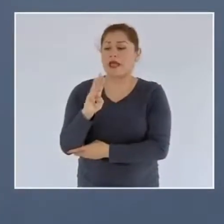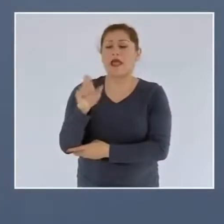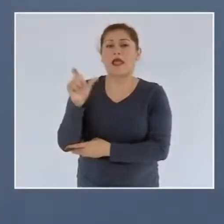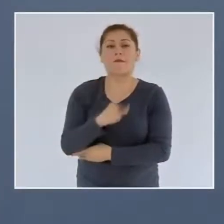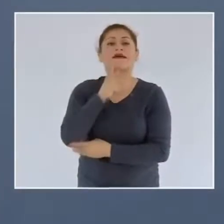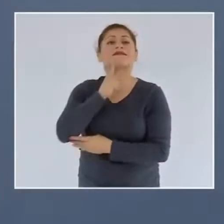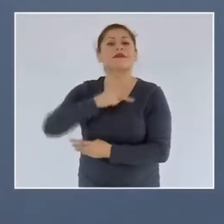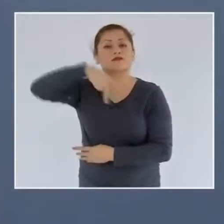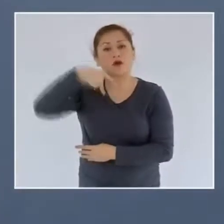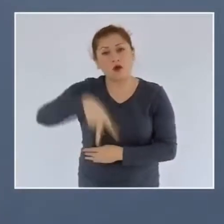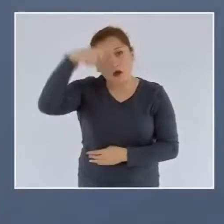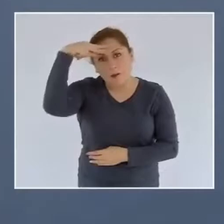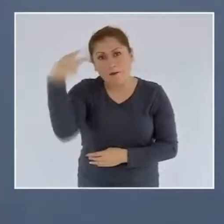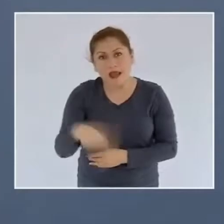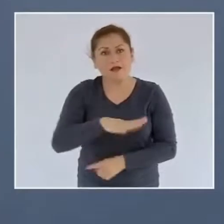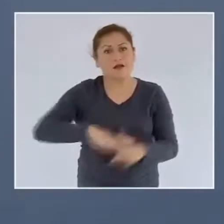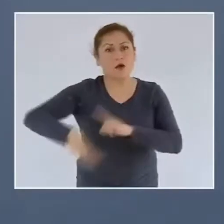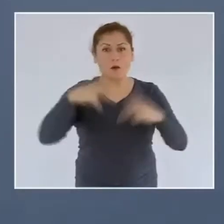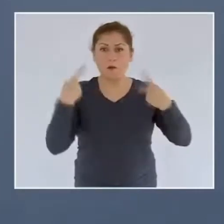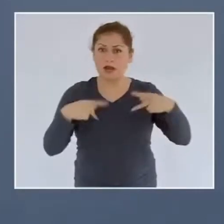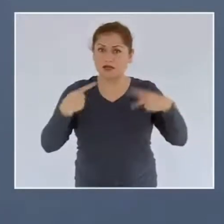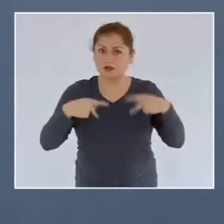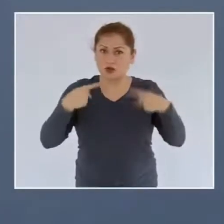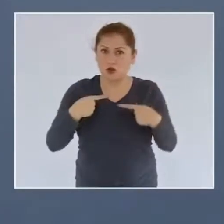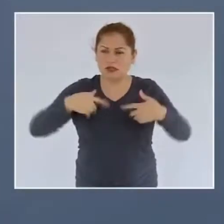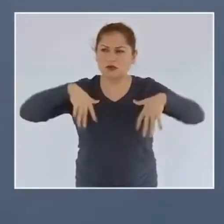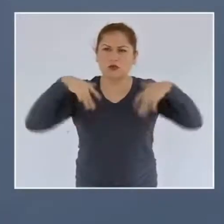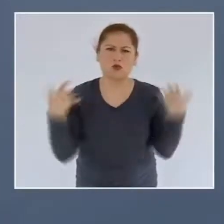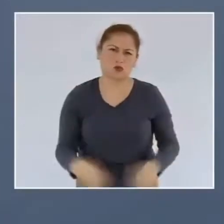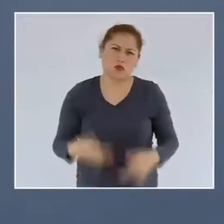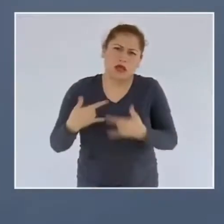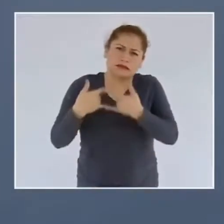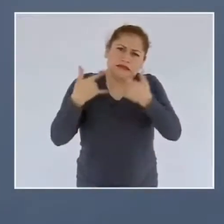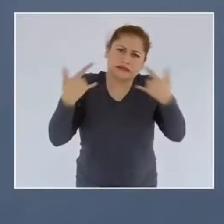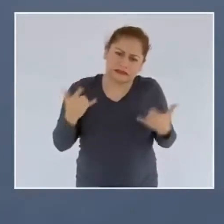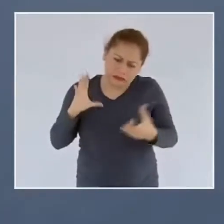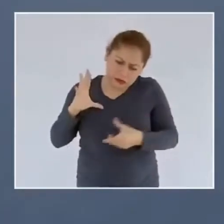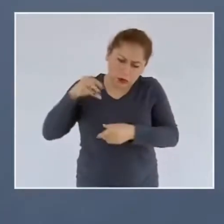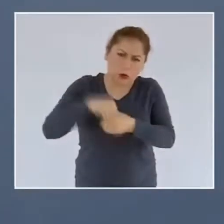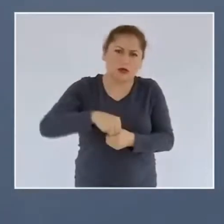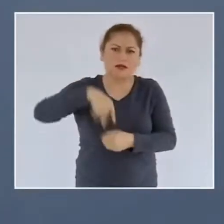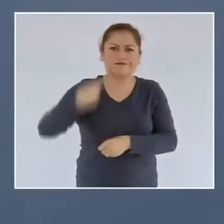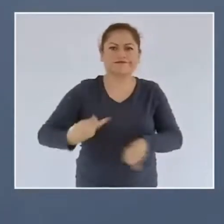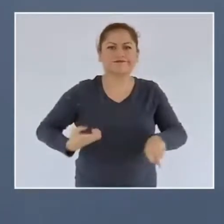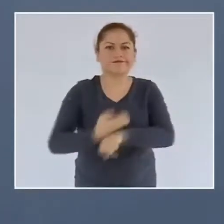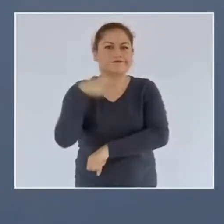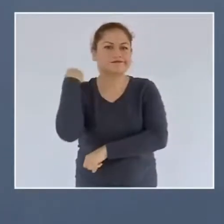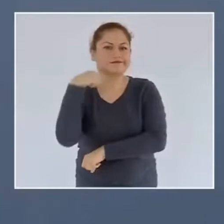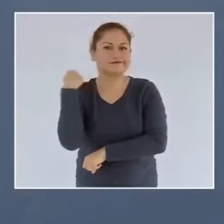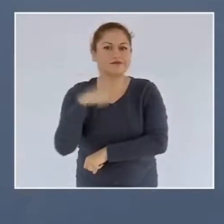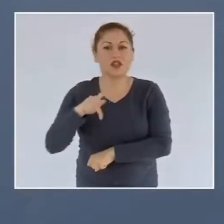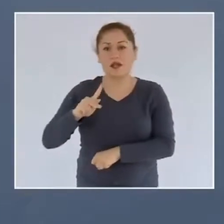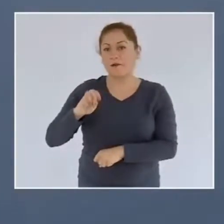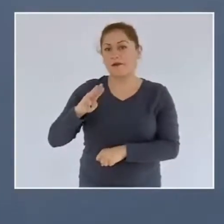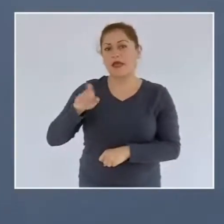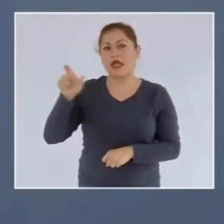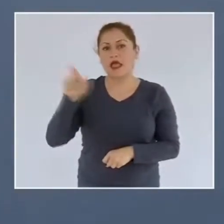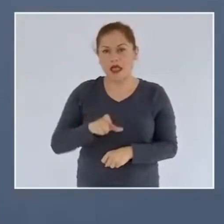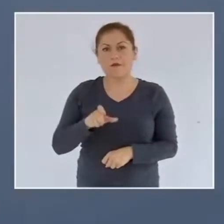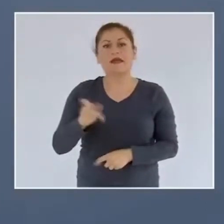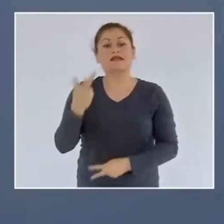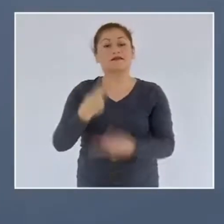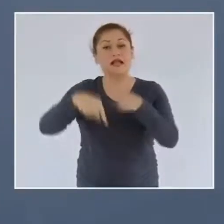agente cuya actividad marca la vida, la historia de nuestro estado. Pemex genera en Tabasco efectos